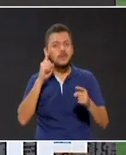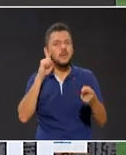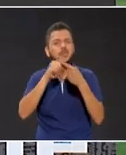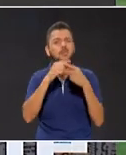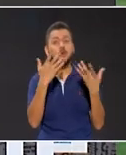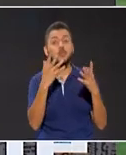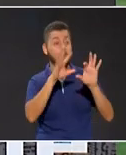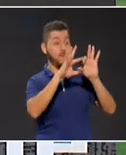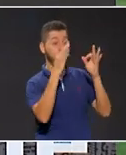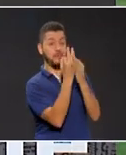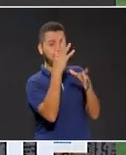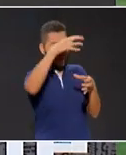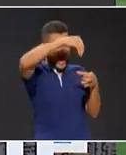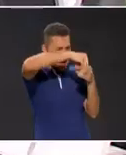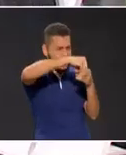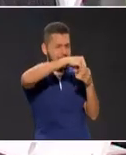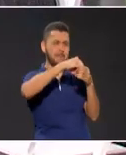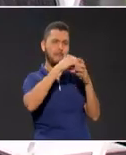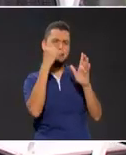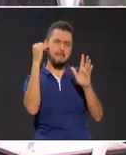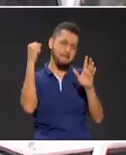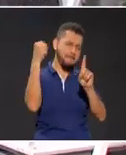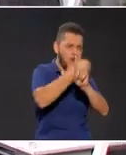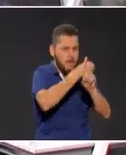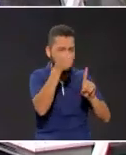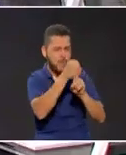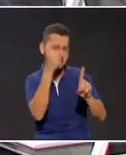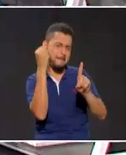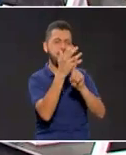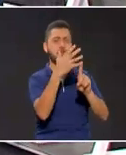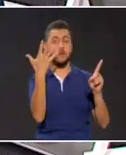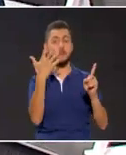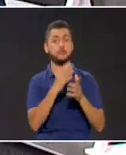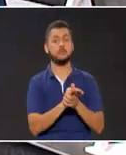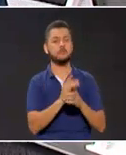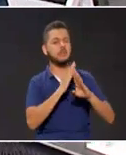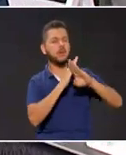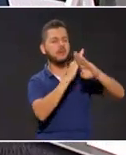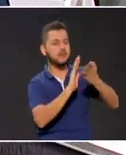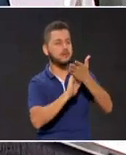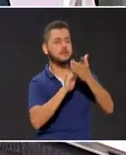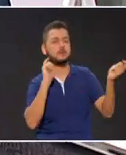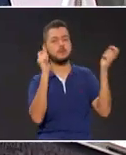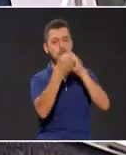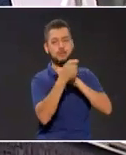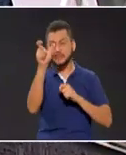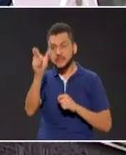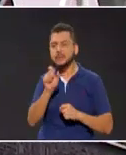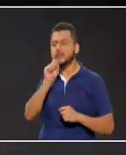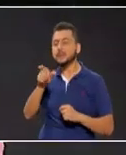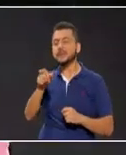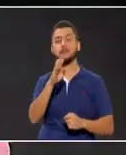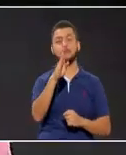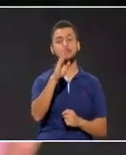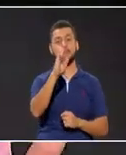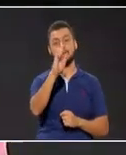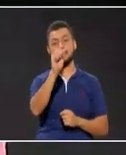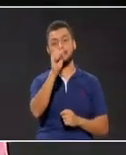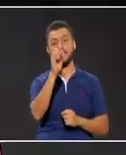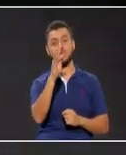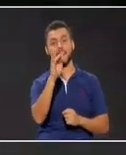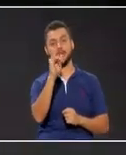intrafamiliar, violencia contra la mujer. Este bloque lo inicia la candidata Beatriz Rabe. Pues les agradezco mucho y